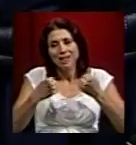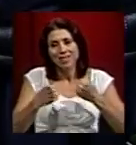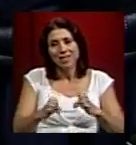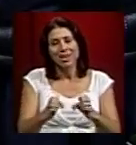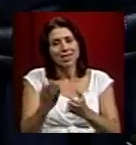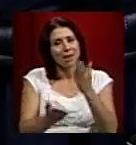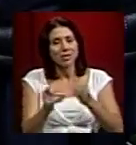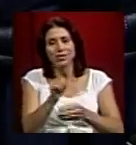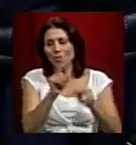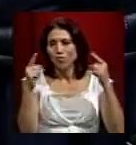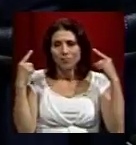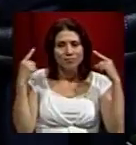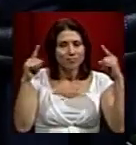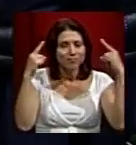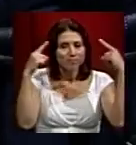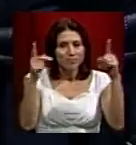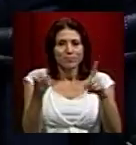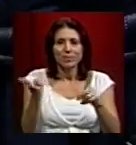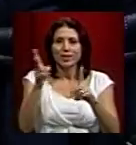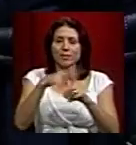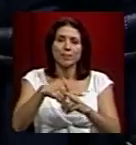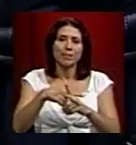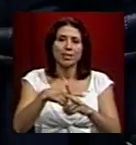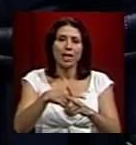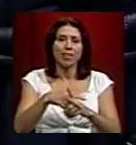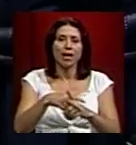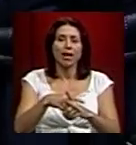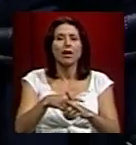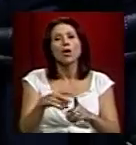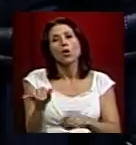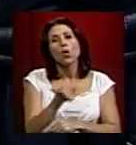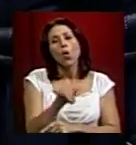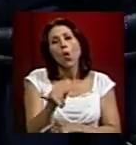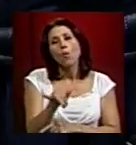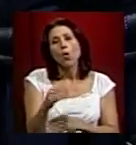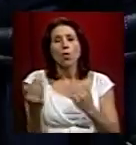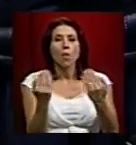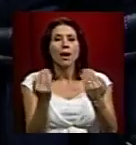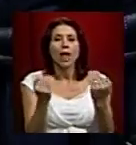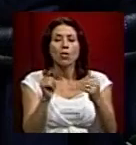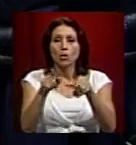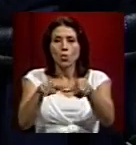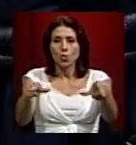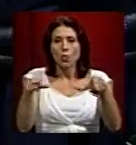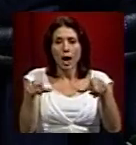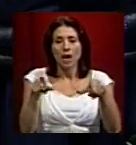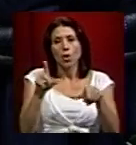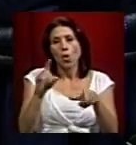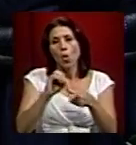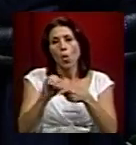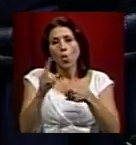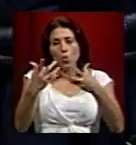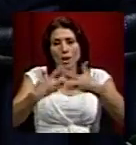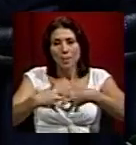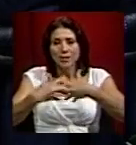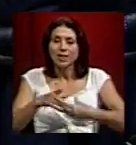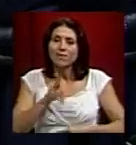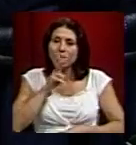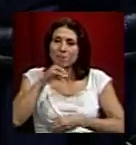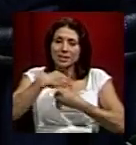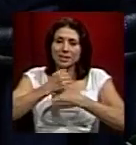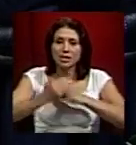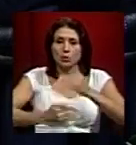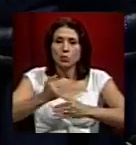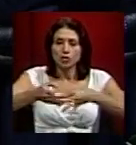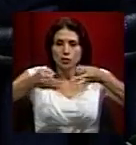no es tan exitosamente implementada como en un lugar o una empresa donde realmente se haya hecho el proceso